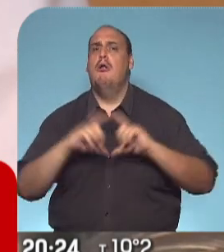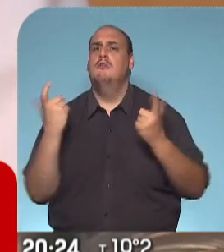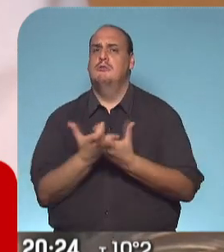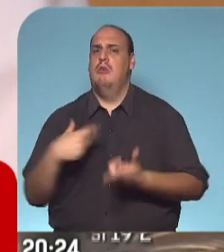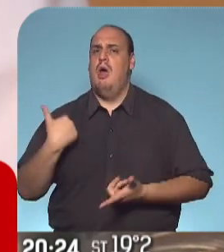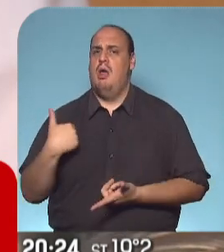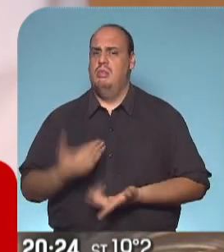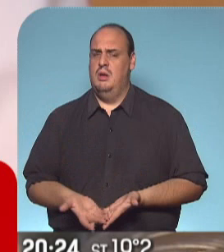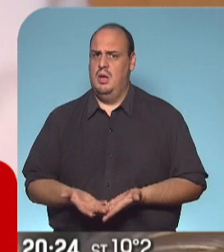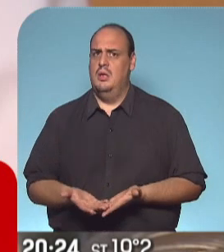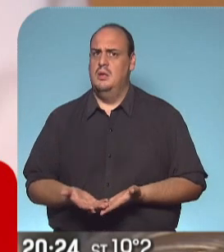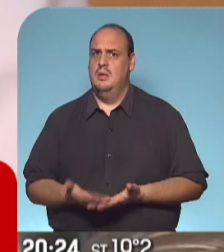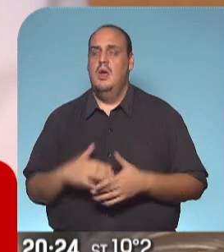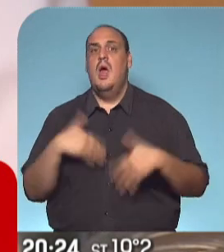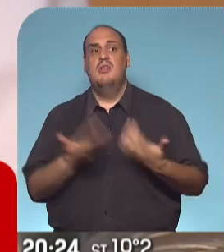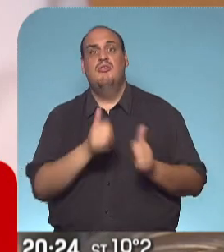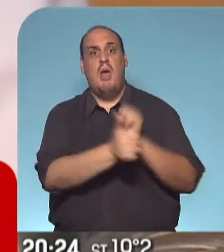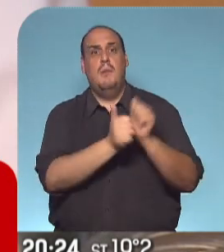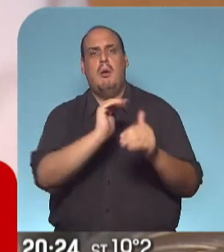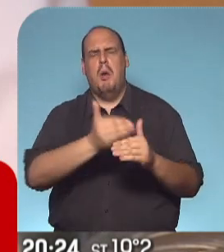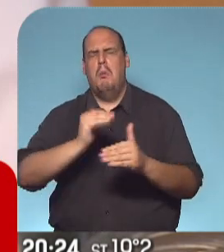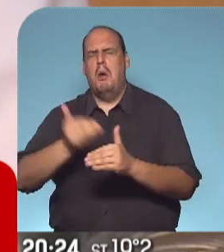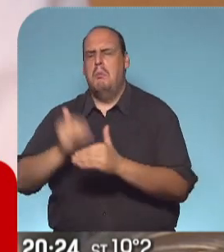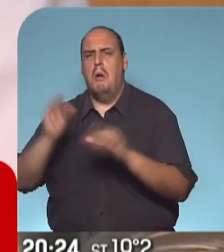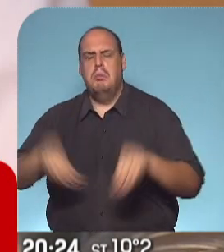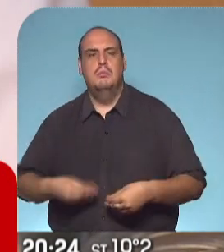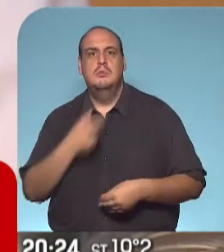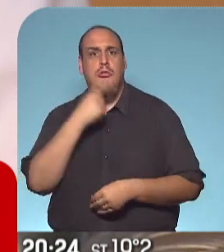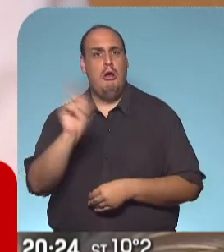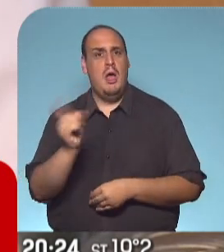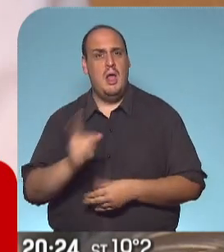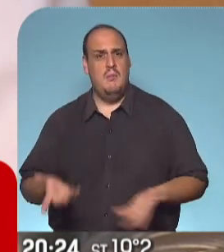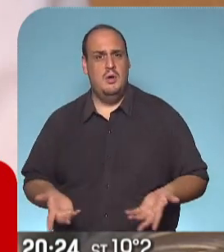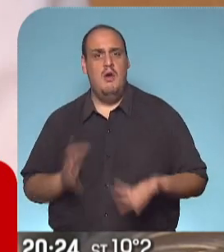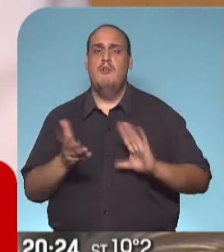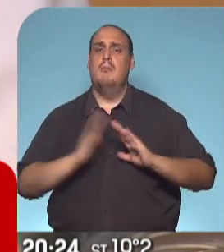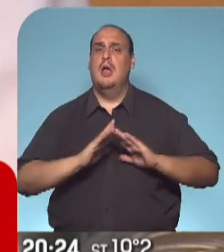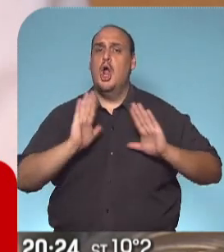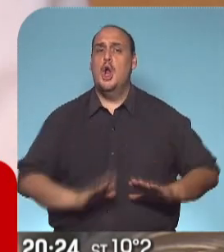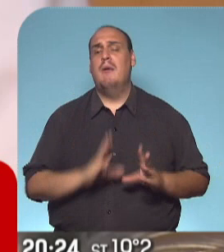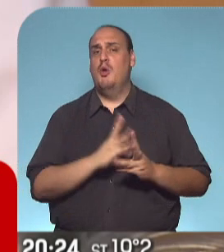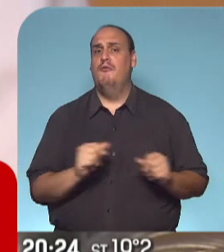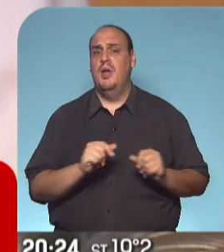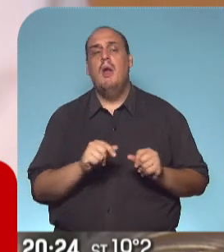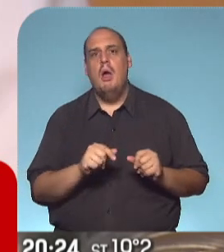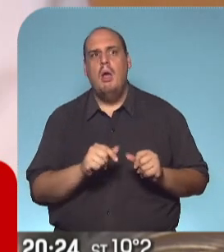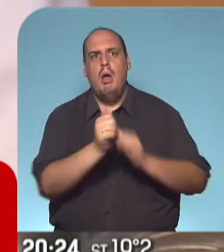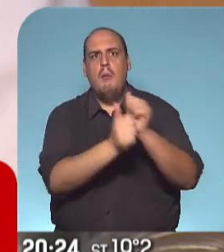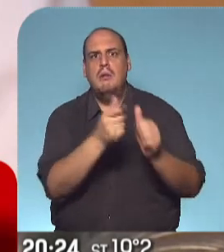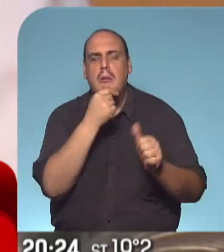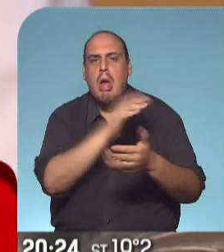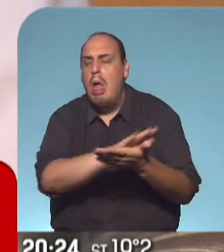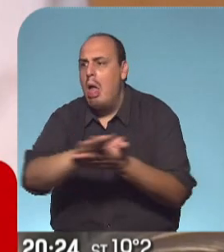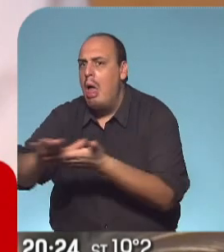argentina. Entonces queremos evitar que haya una destrucción de empresas que implicaría que al salir del coronavirus tendríamos más problemas para poder